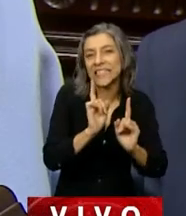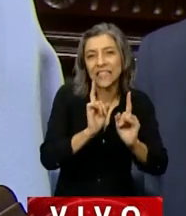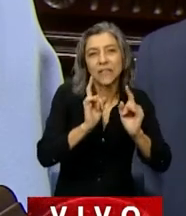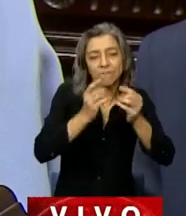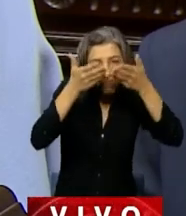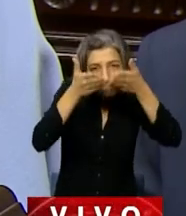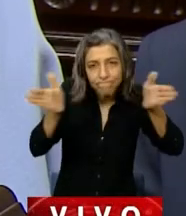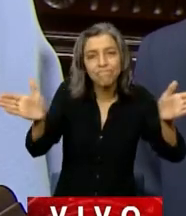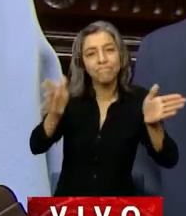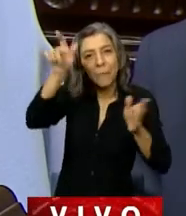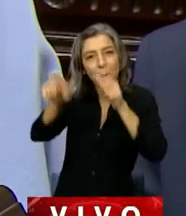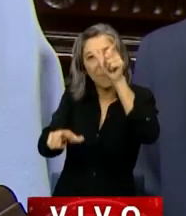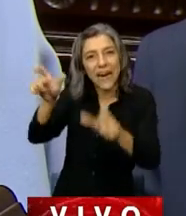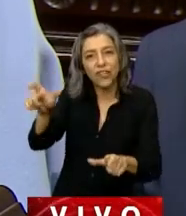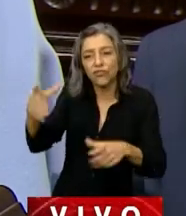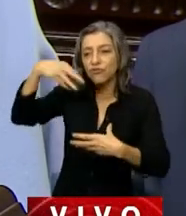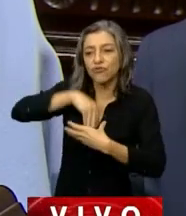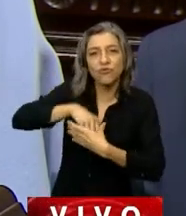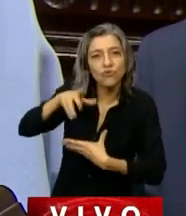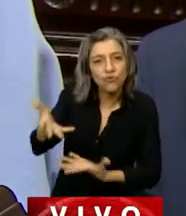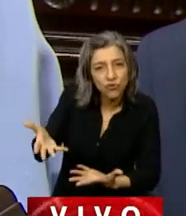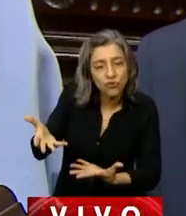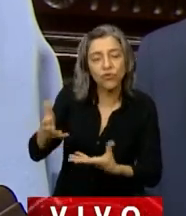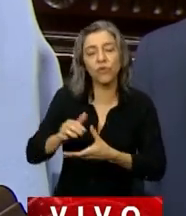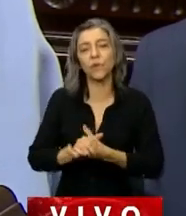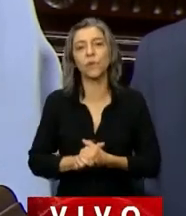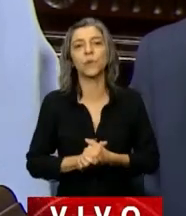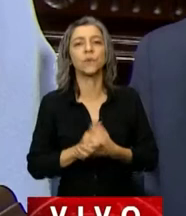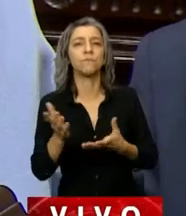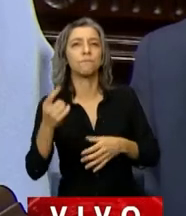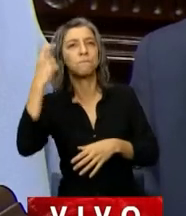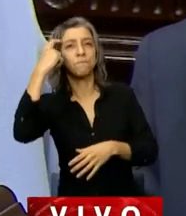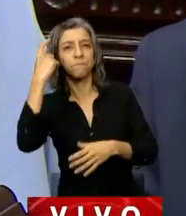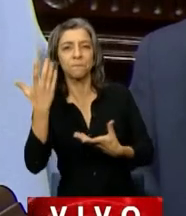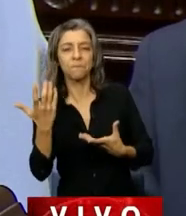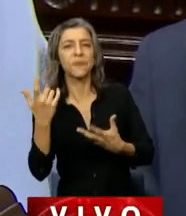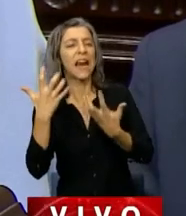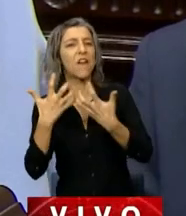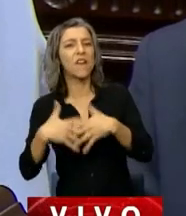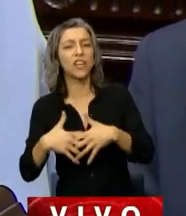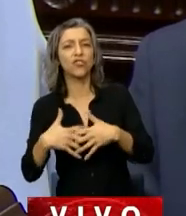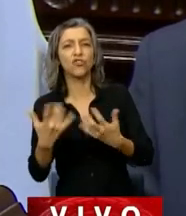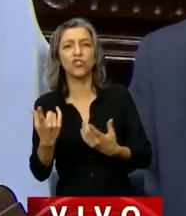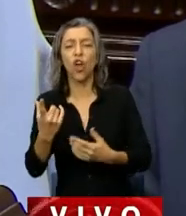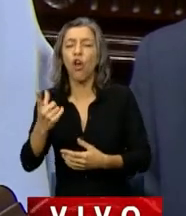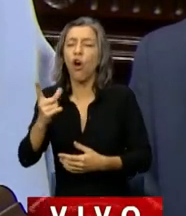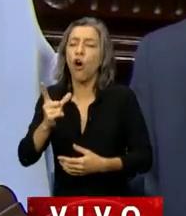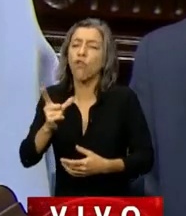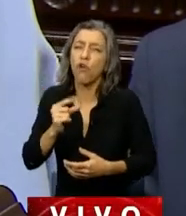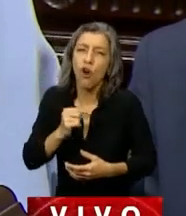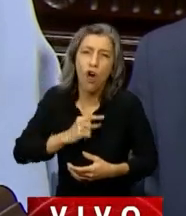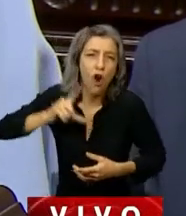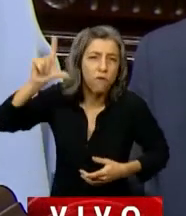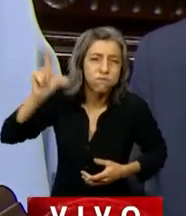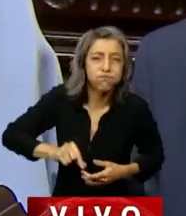sortear algunos interrogantes, ¿cuánto tiempo es posible soportar un dolor terrible?